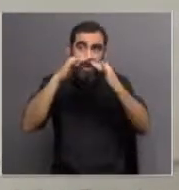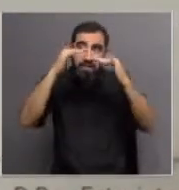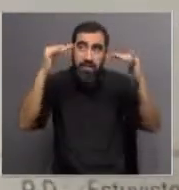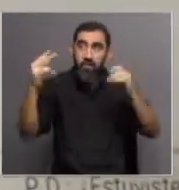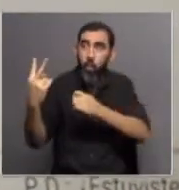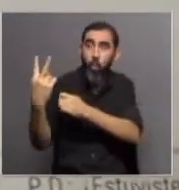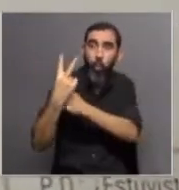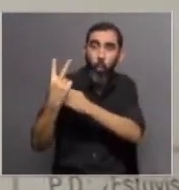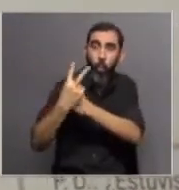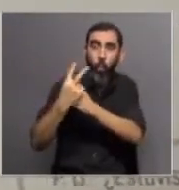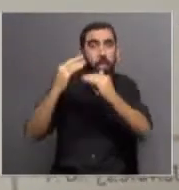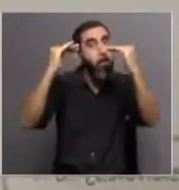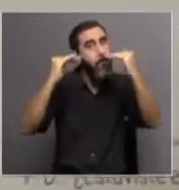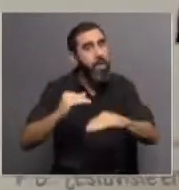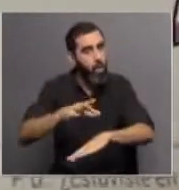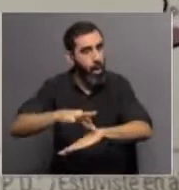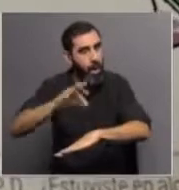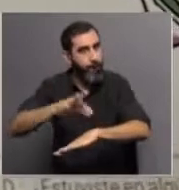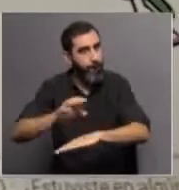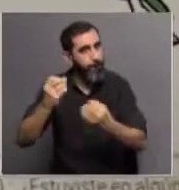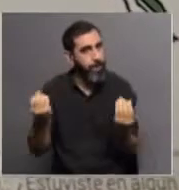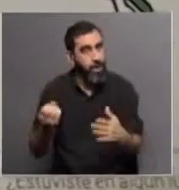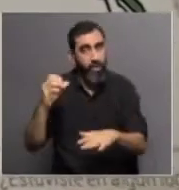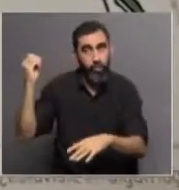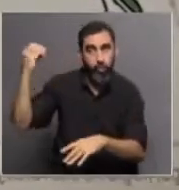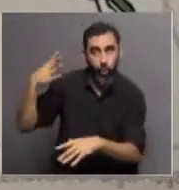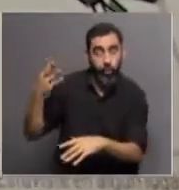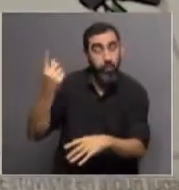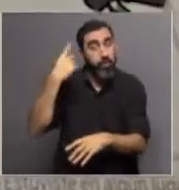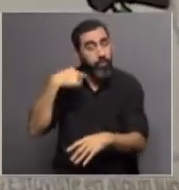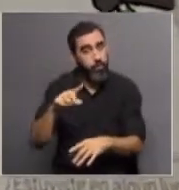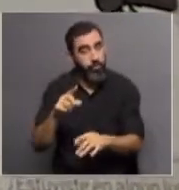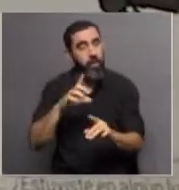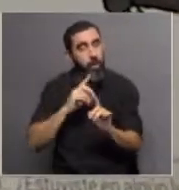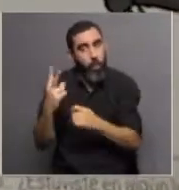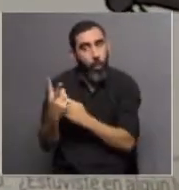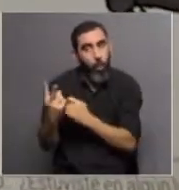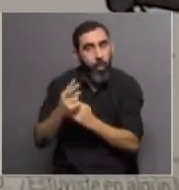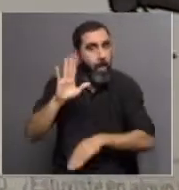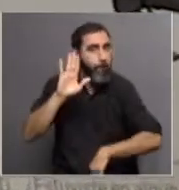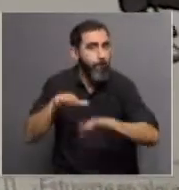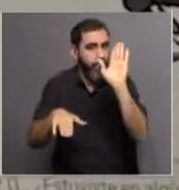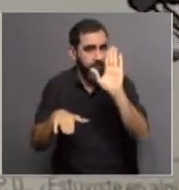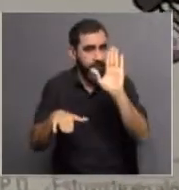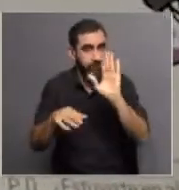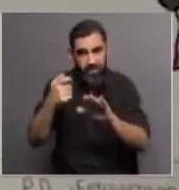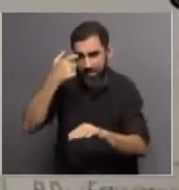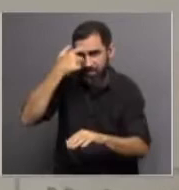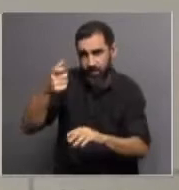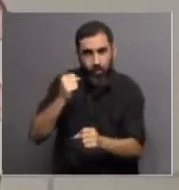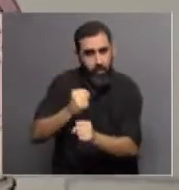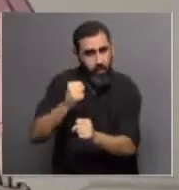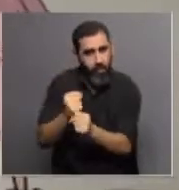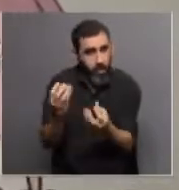estaba protegiendo menos la piel de los rayos del sol, así que teníamos que cuidarnos más. Los científicos